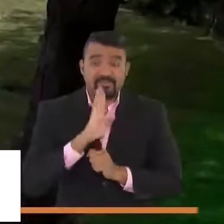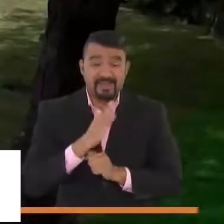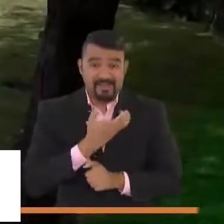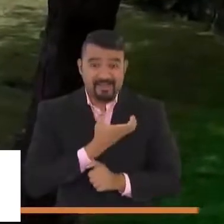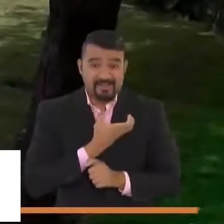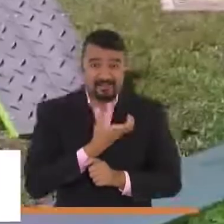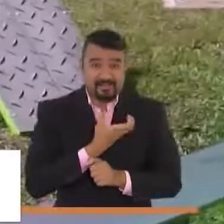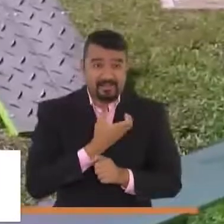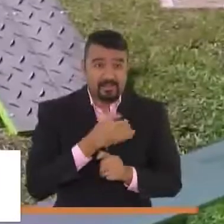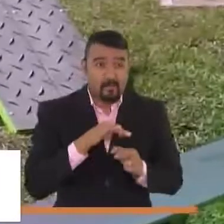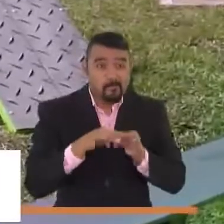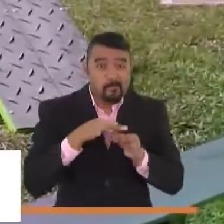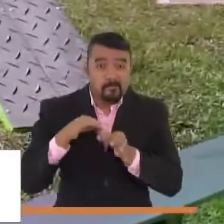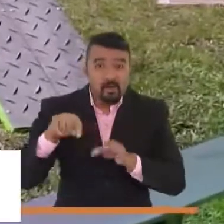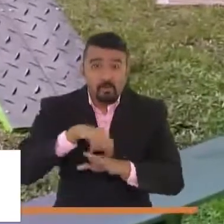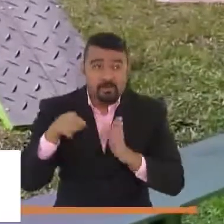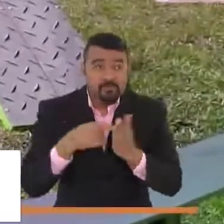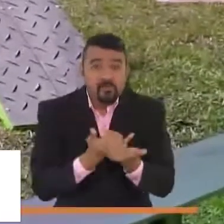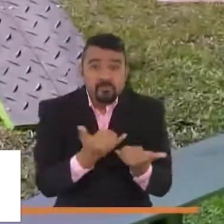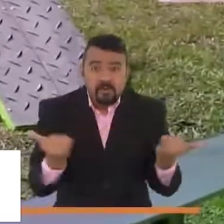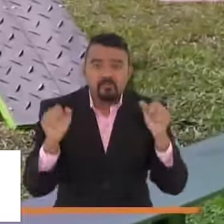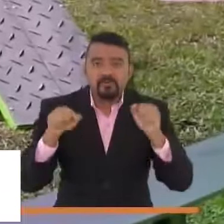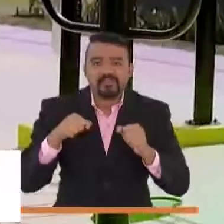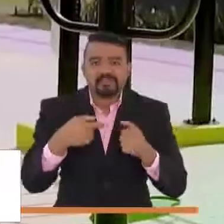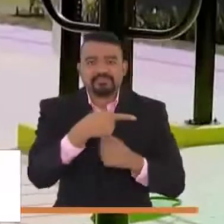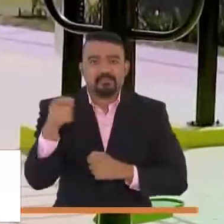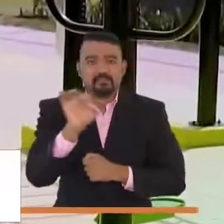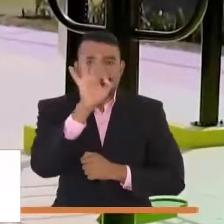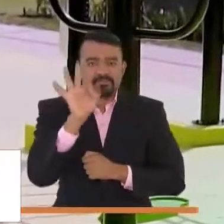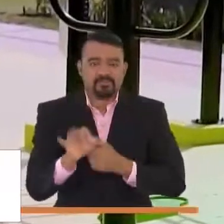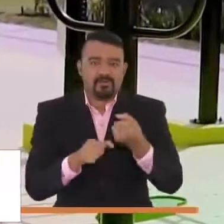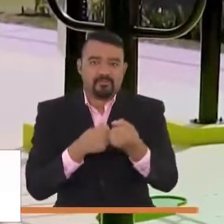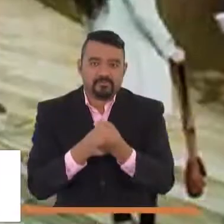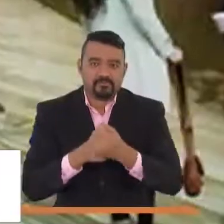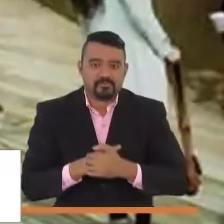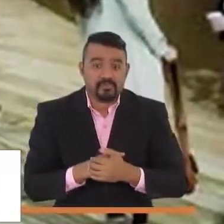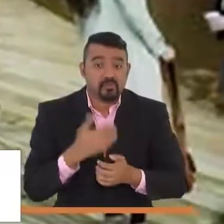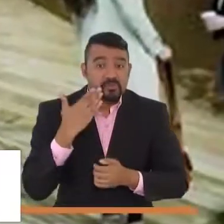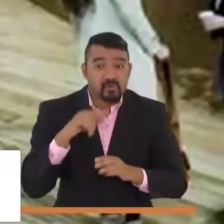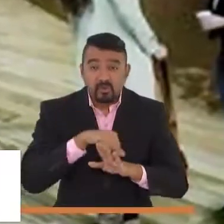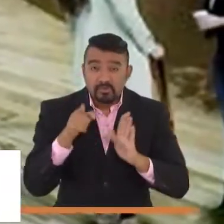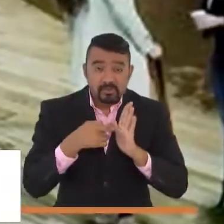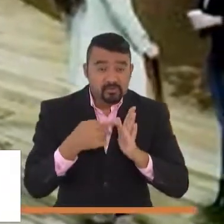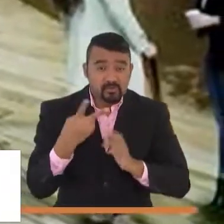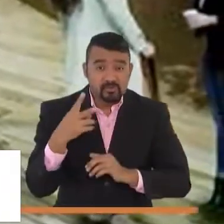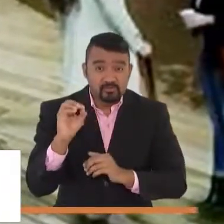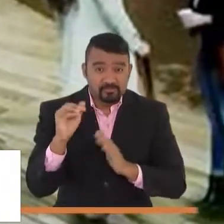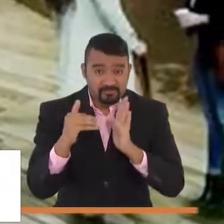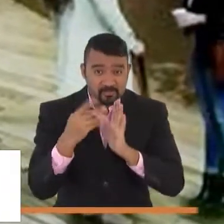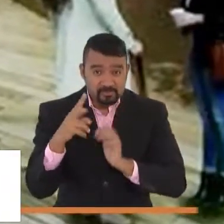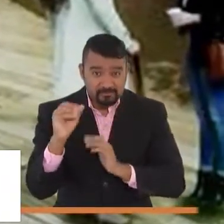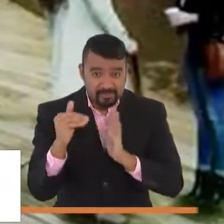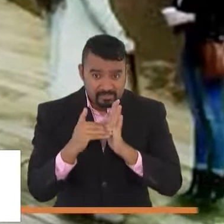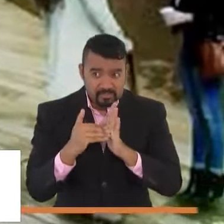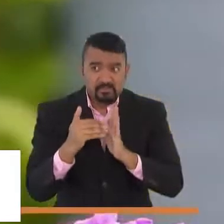el 100% de la obra de infraestructura. Nosotros, antes de finalizar el 2020, estaremos,